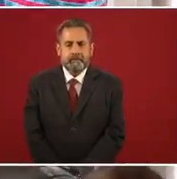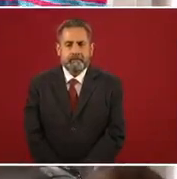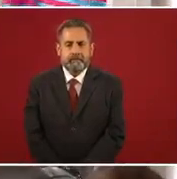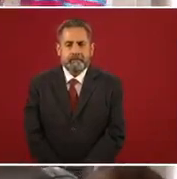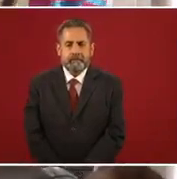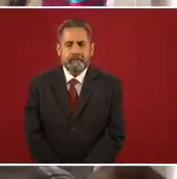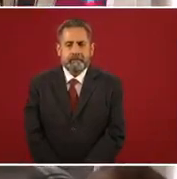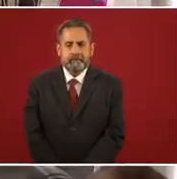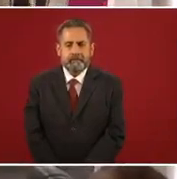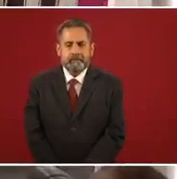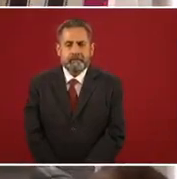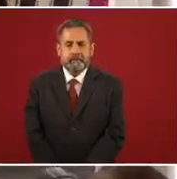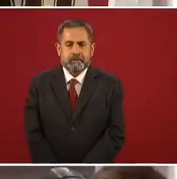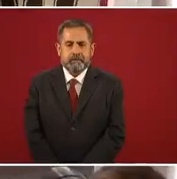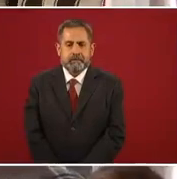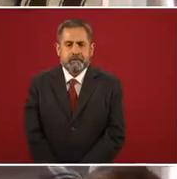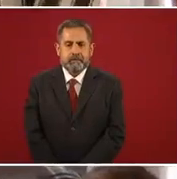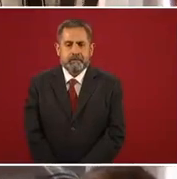Bueno,